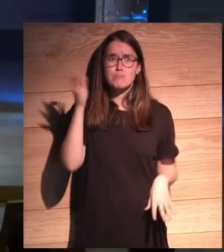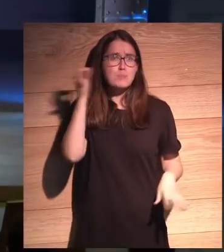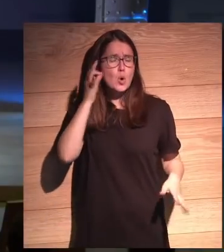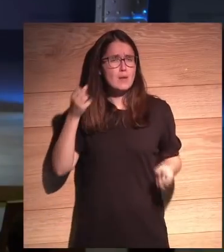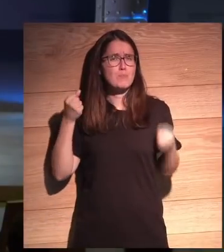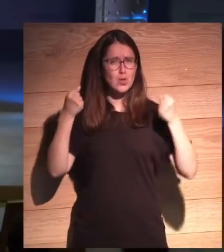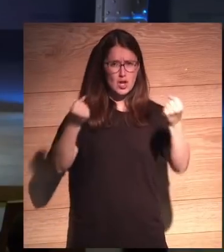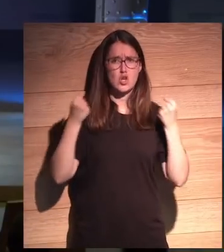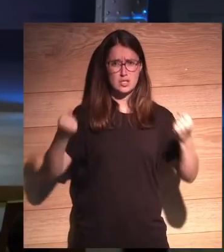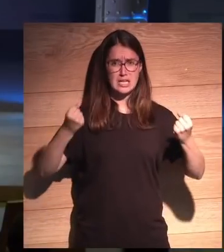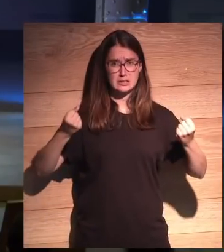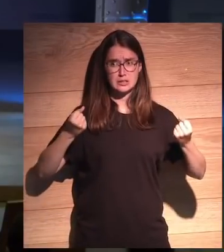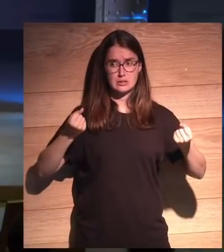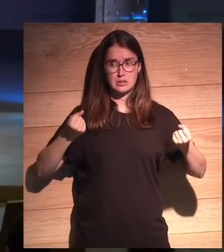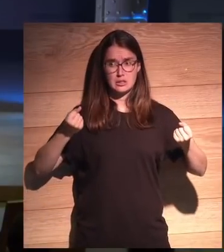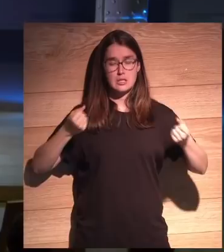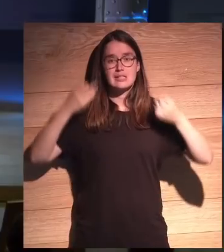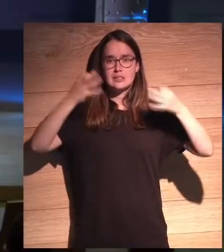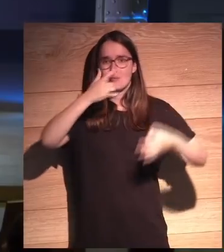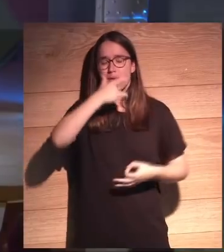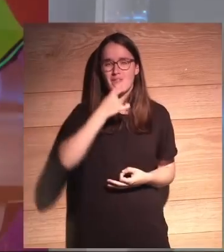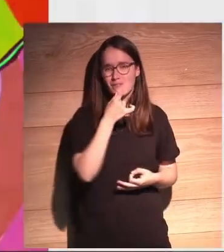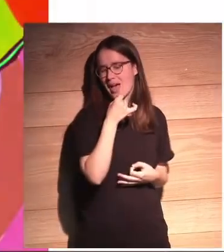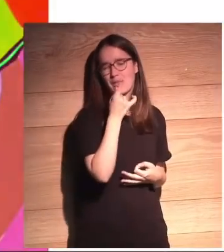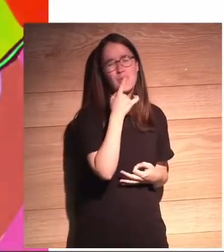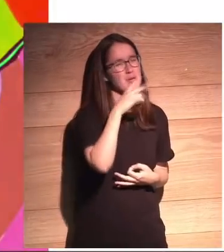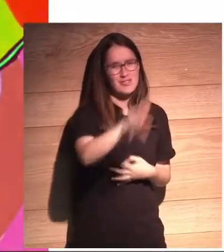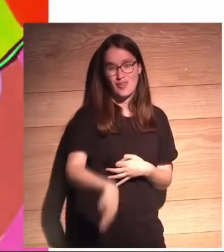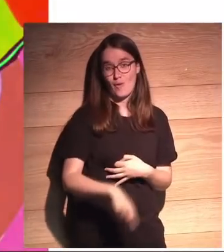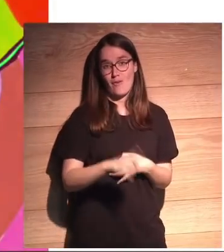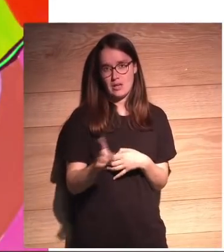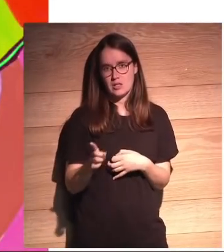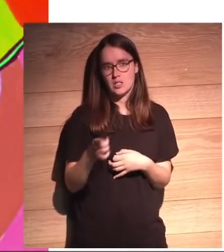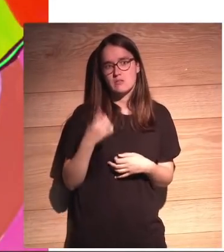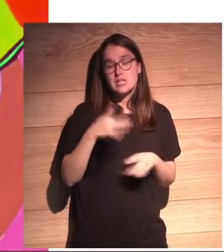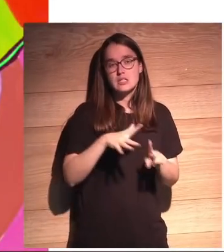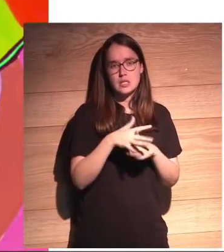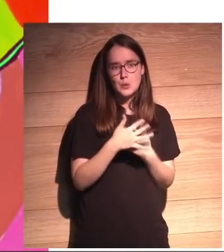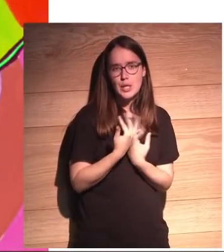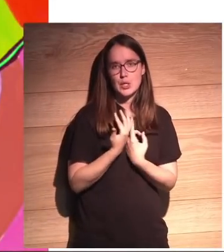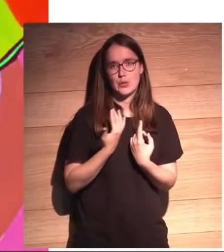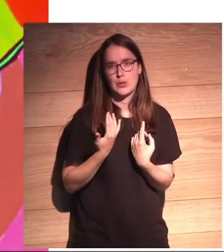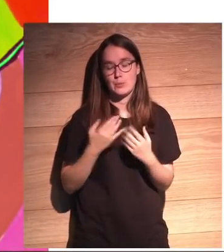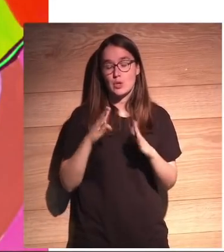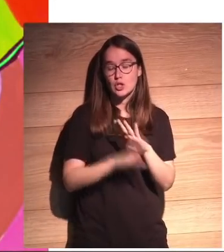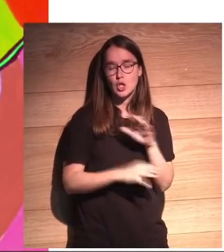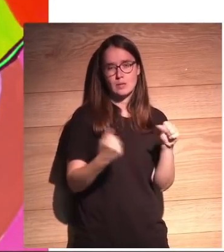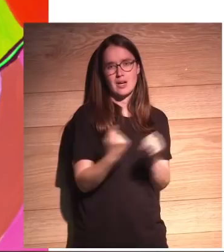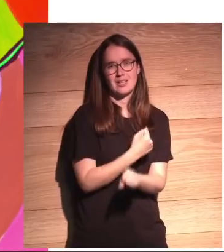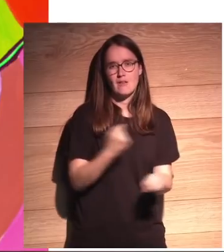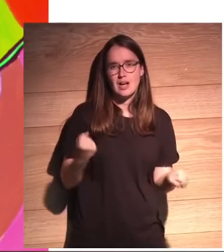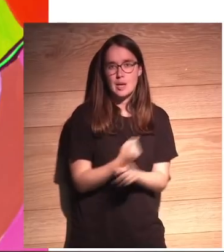muy poderosas, no siempre lo tuvieron fácil, como os podéis imaginar. Las condiciones para trabajar,